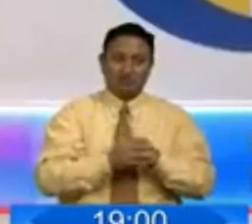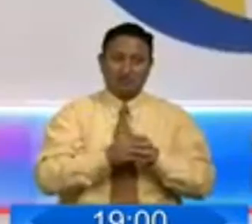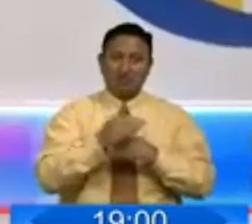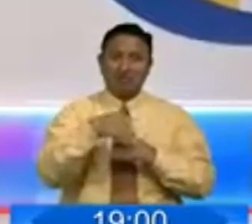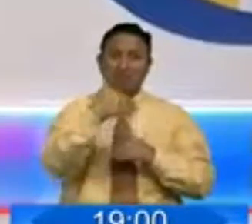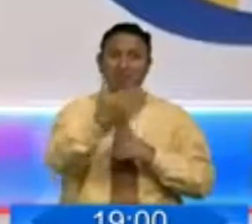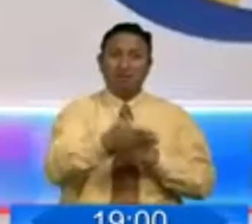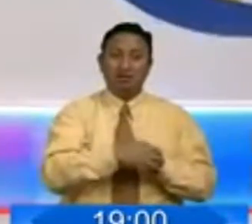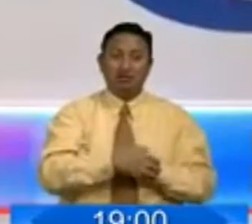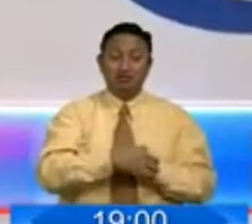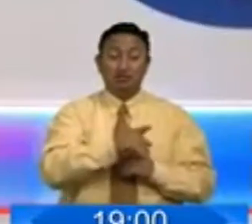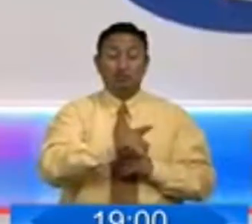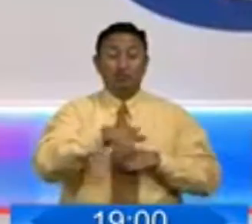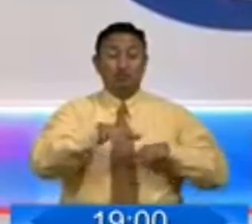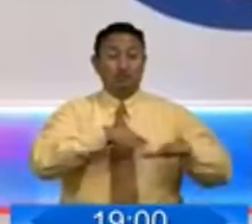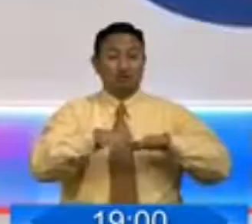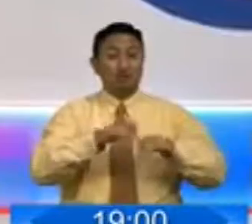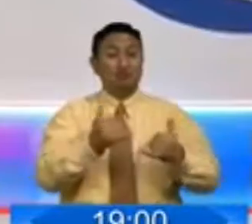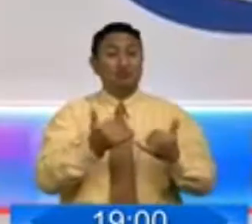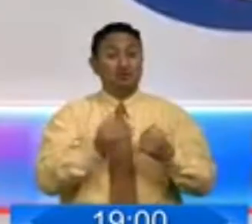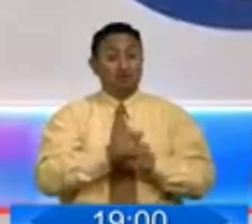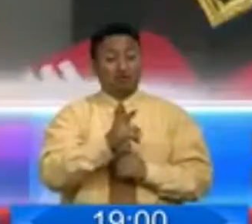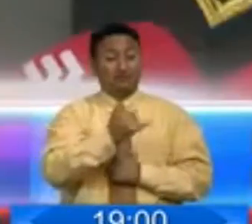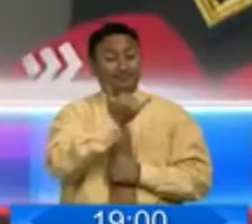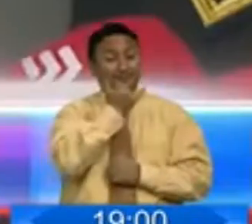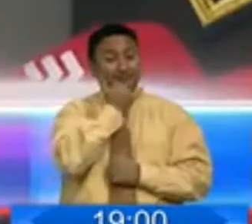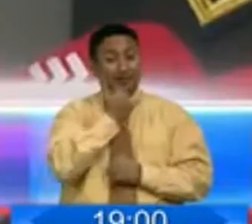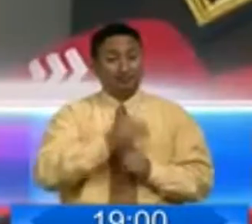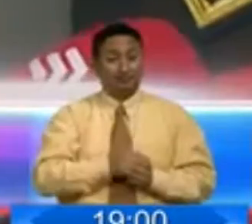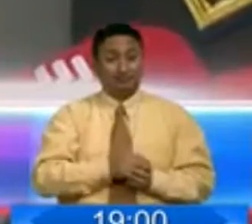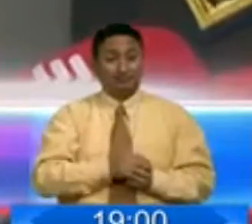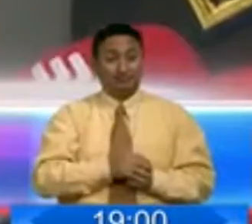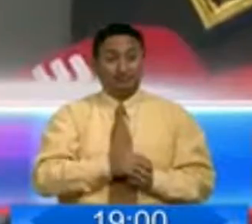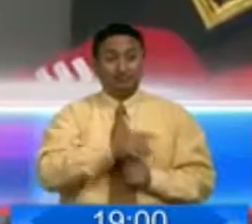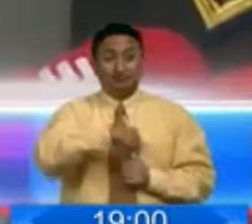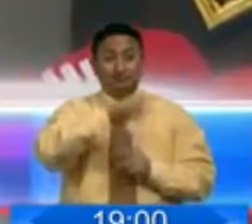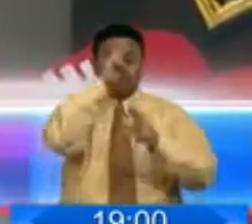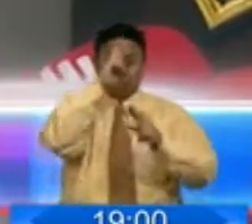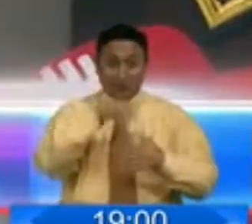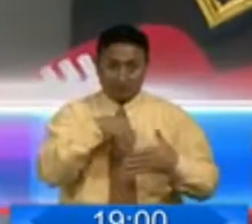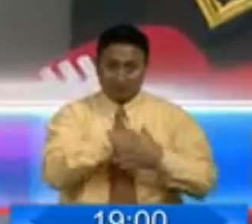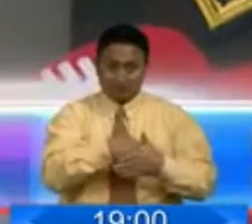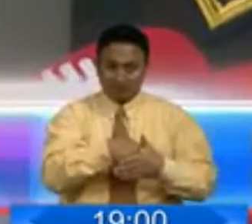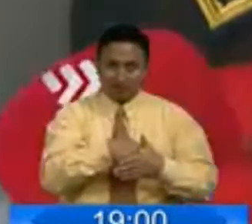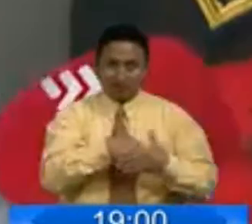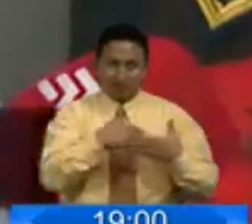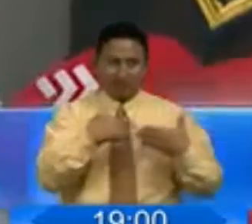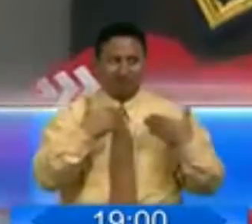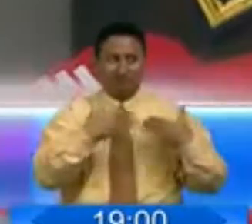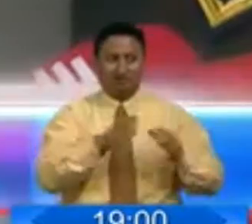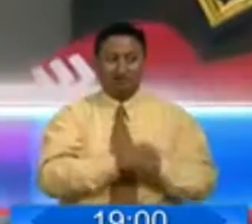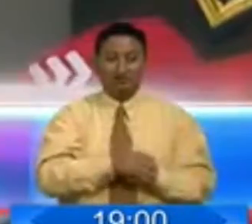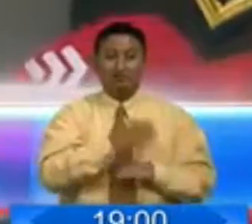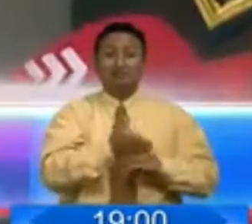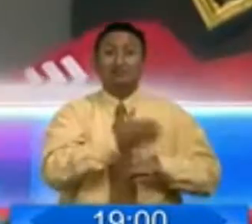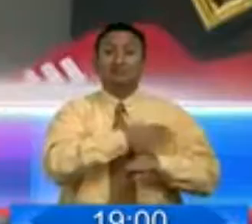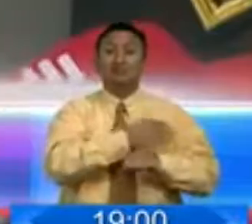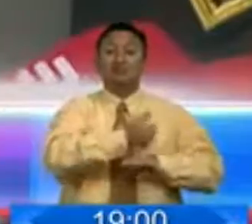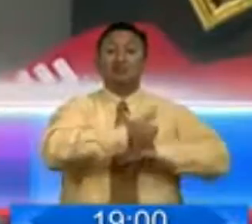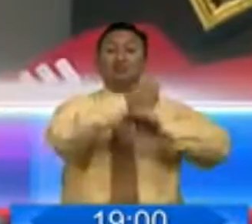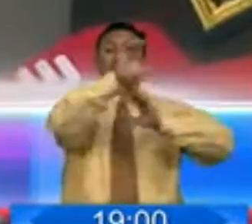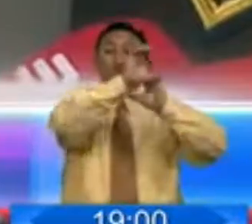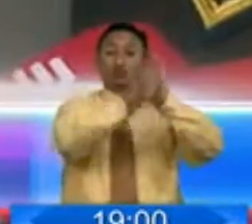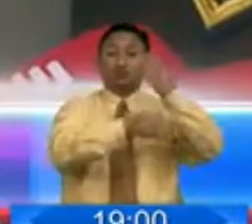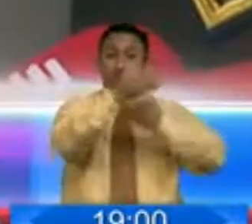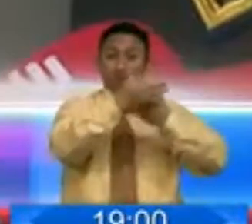y que con sus acciones se están extralimitando han cruzado la línea de incumplir de desacatar una sentencia de la corte constitucional